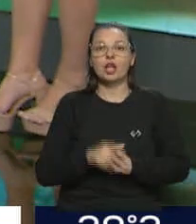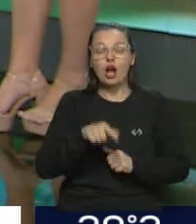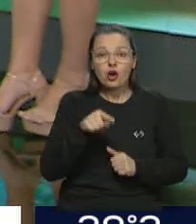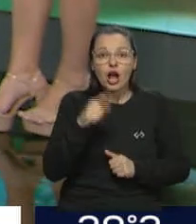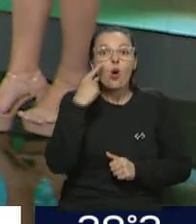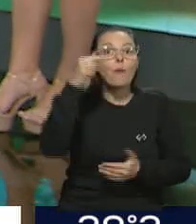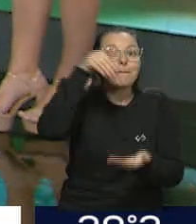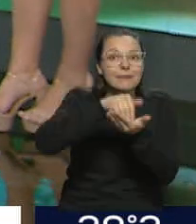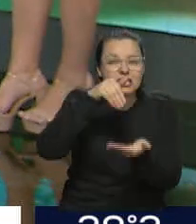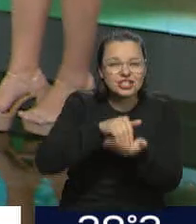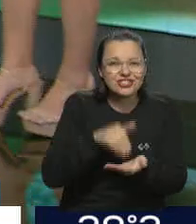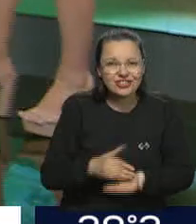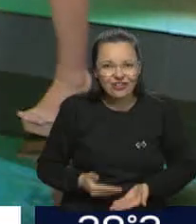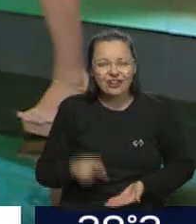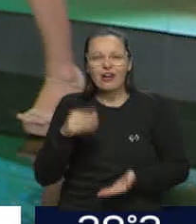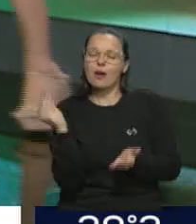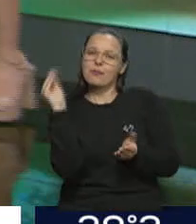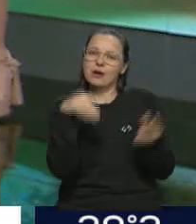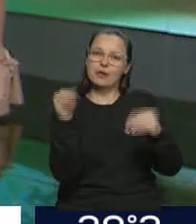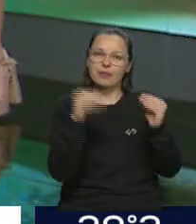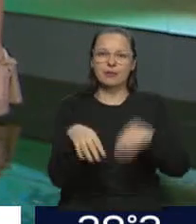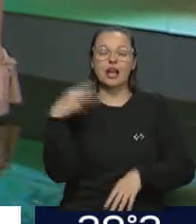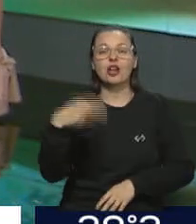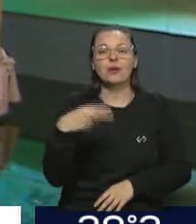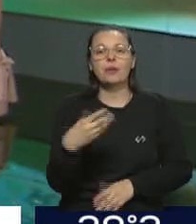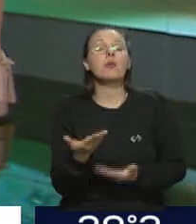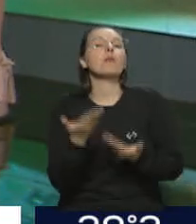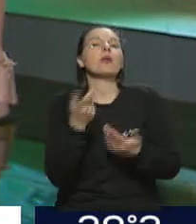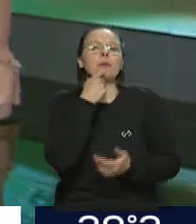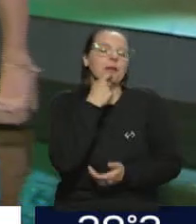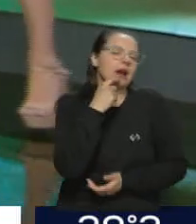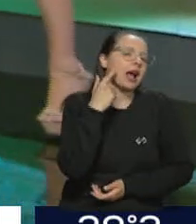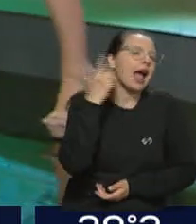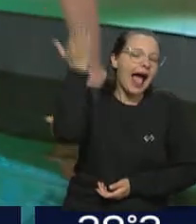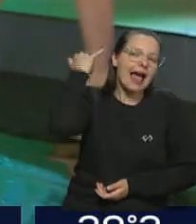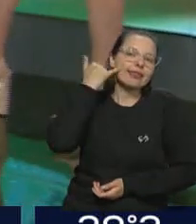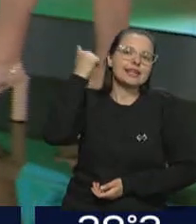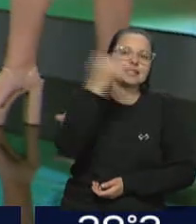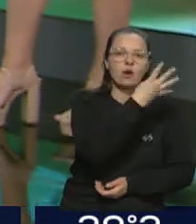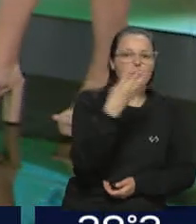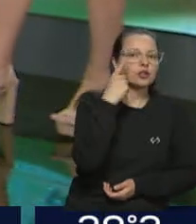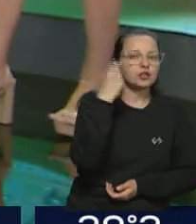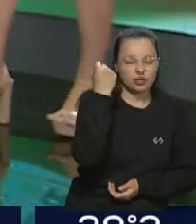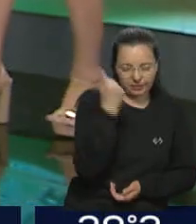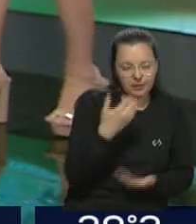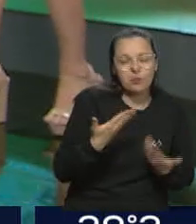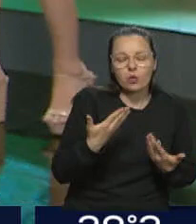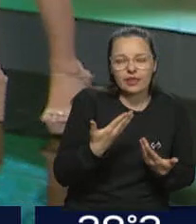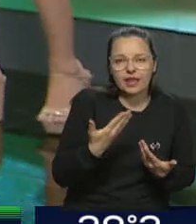lo tanto, le van a poder agregar en el mes de noviembre 600.000 si ya sacaste 400.000. ¿Por qué el